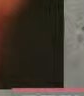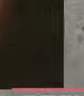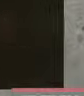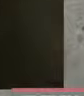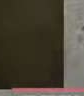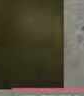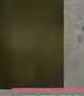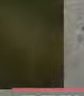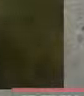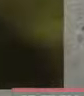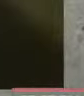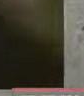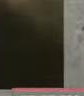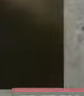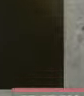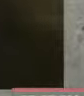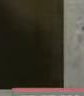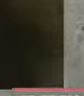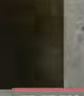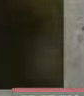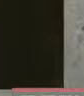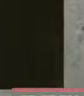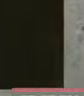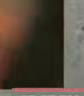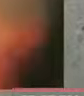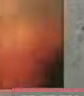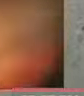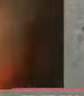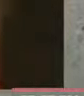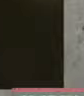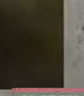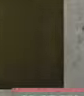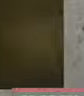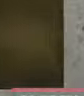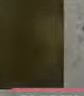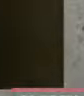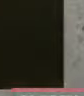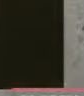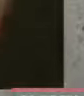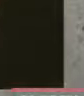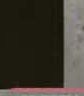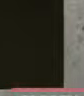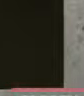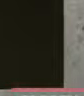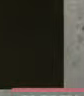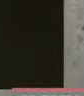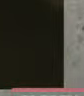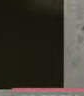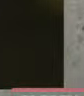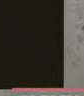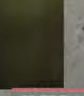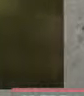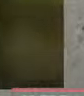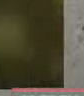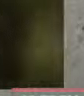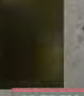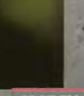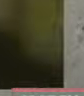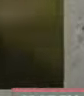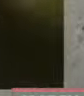tiene por qué si yo soy colombiana y ustedes ven esto invasión arte usted no tiene porque viene para lavadora residencial